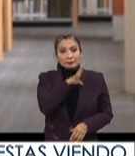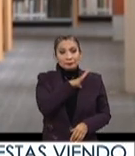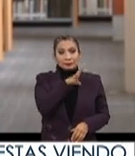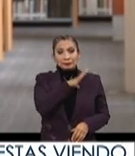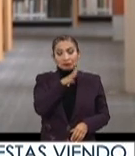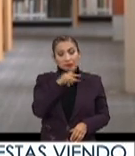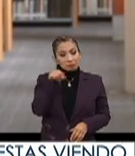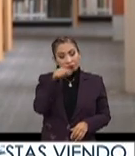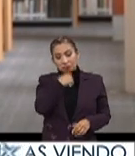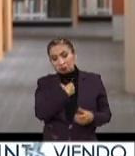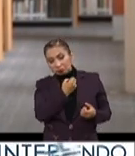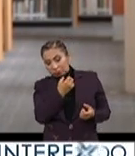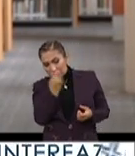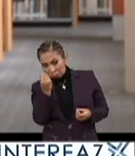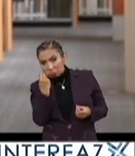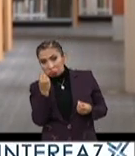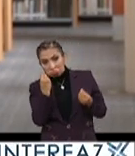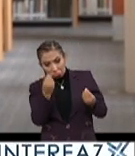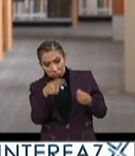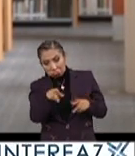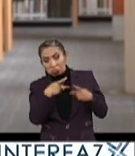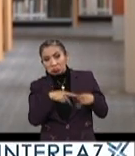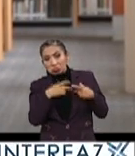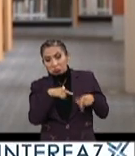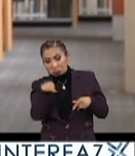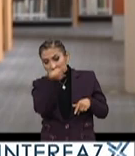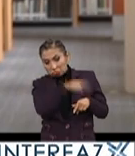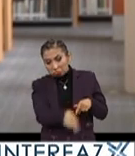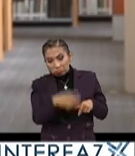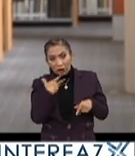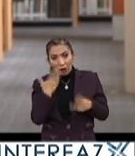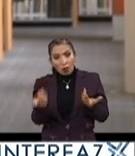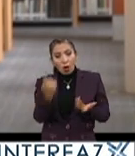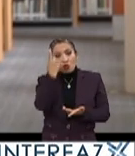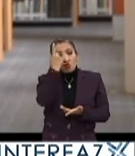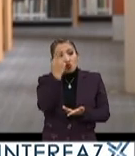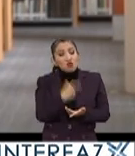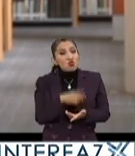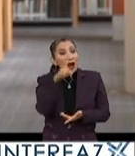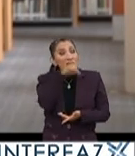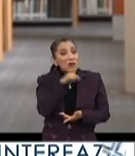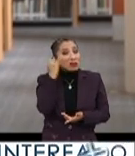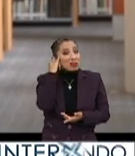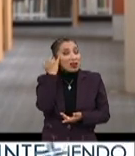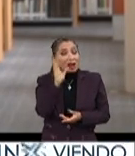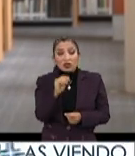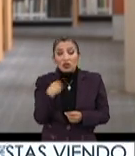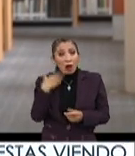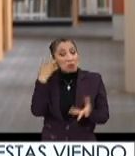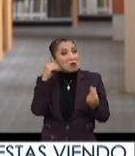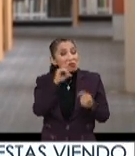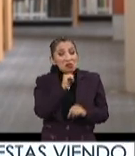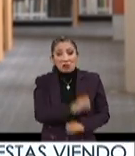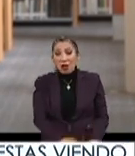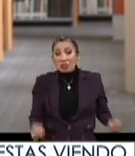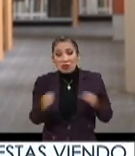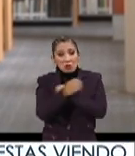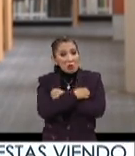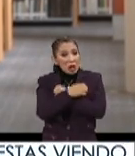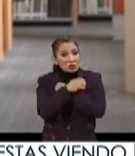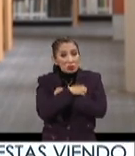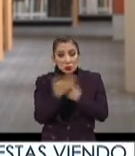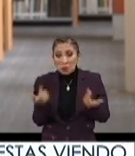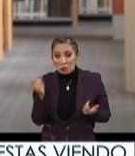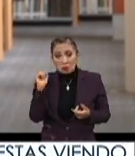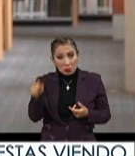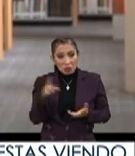un número importante de personas que son monolingües en lengua indígena y que no están recibiendo esta educación